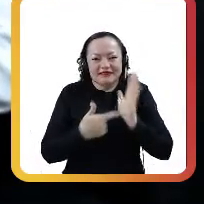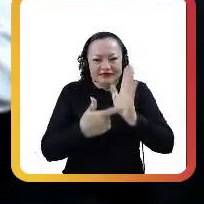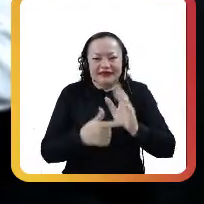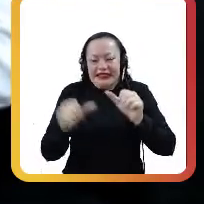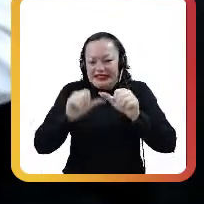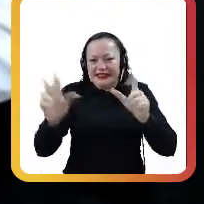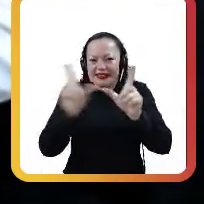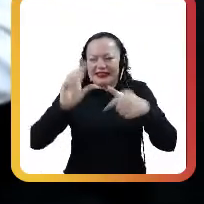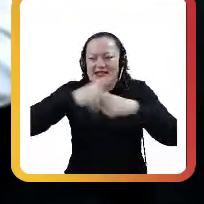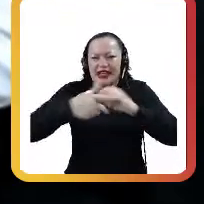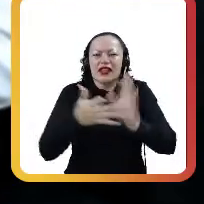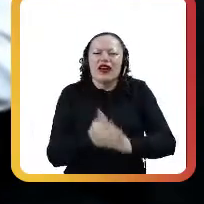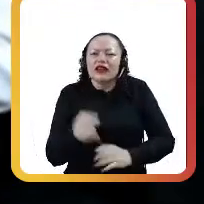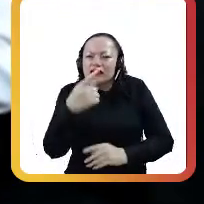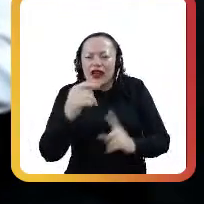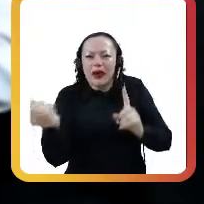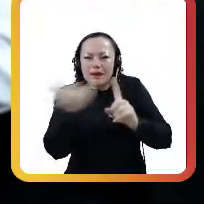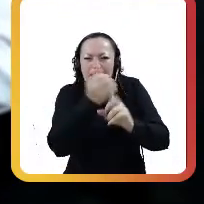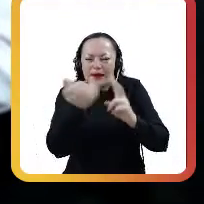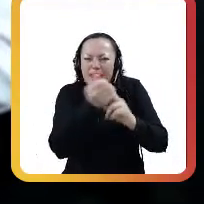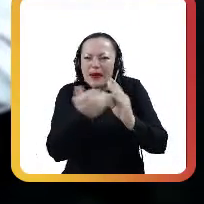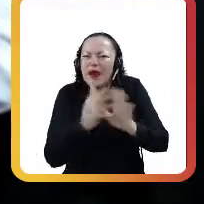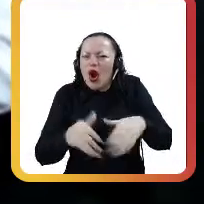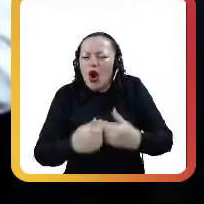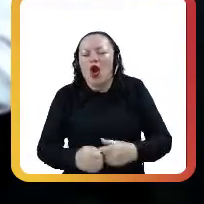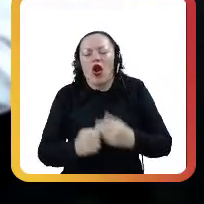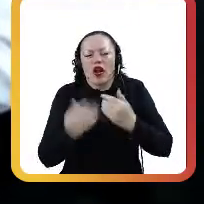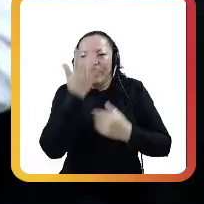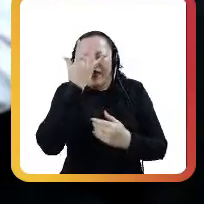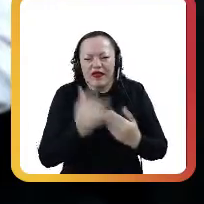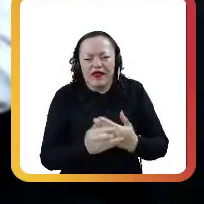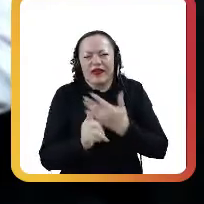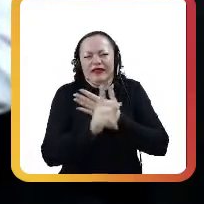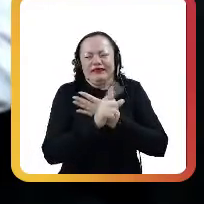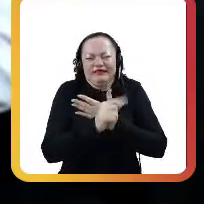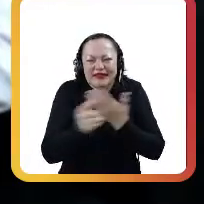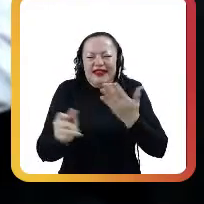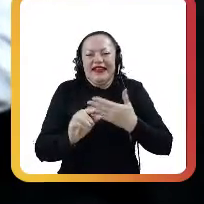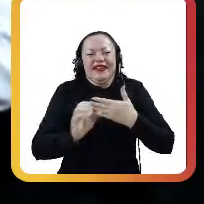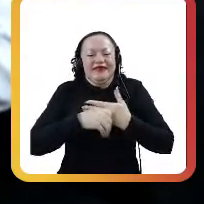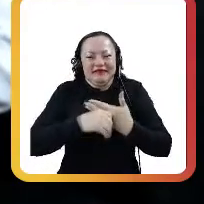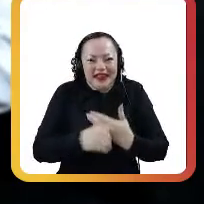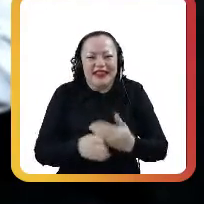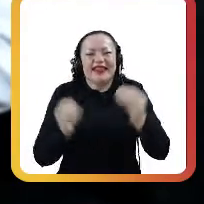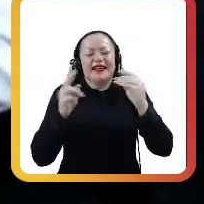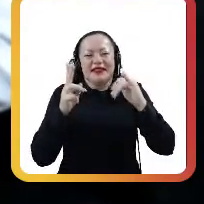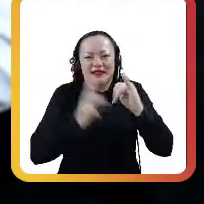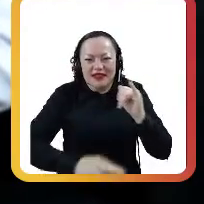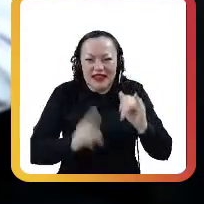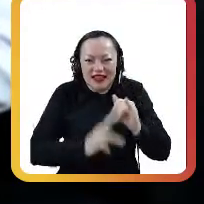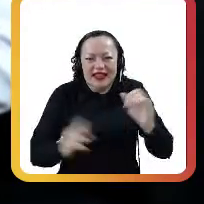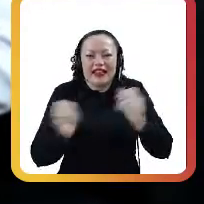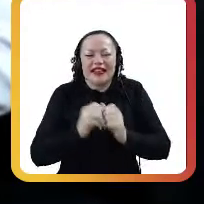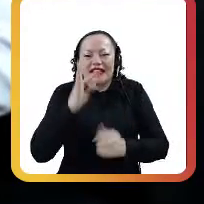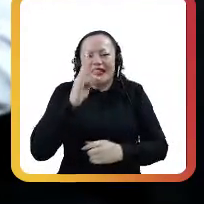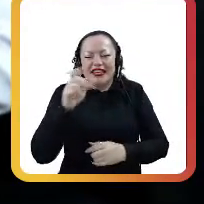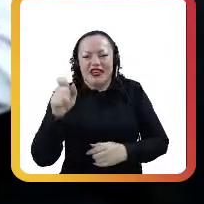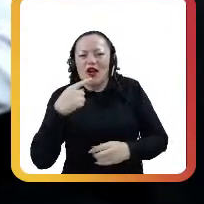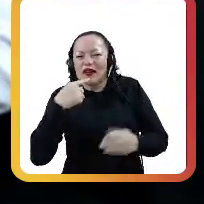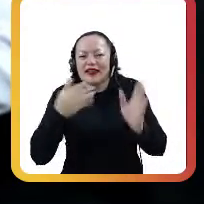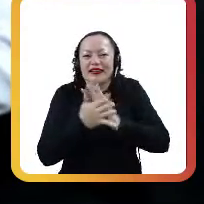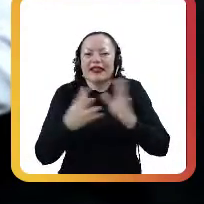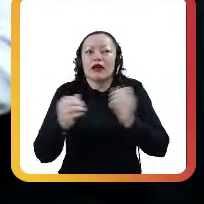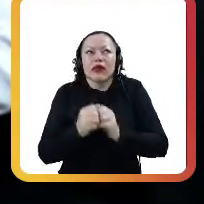Canal Visión Dorada, nos va a encontrar en Facebook, Instagram, Twitter, nos encuentra en YouTube, nos encuentra en TikTok,